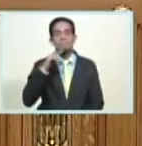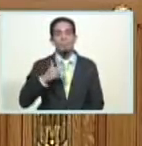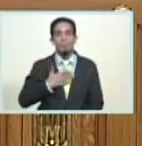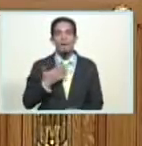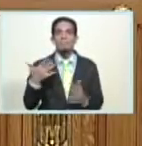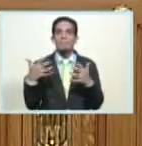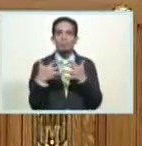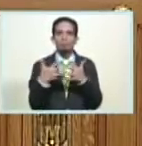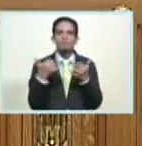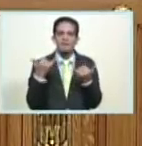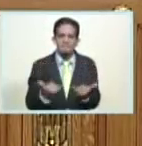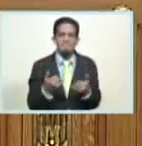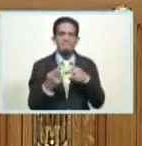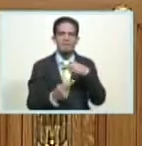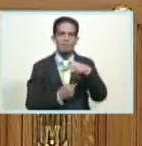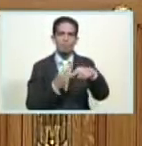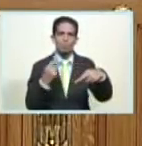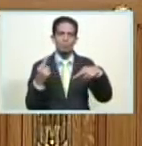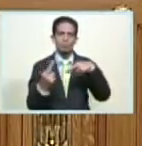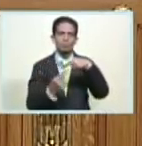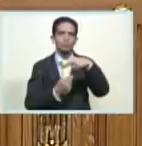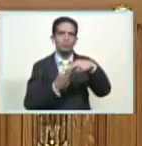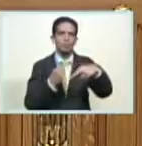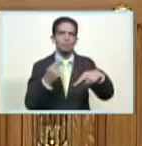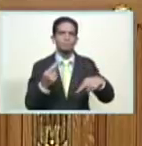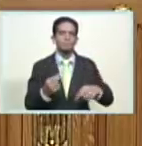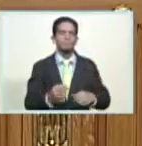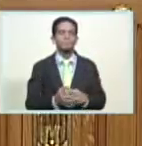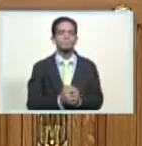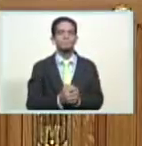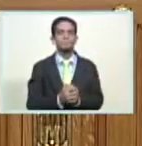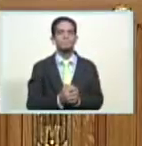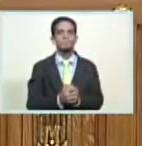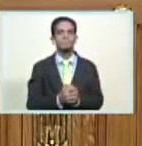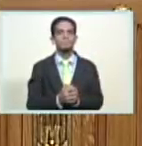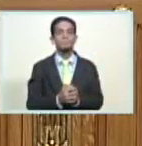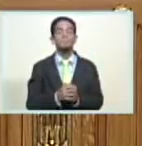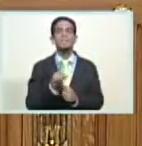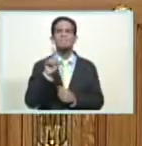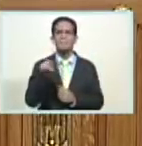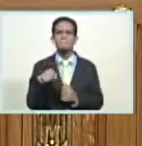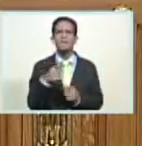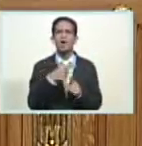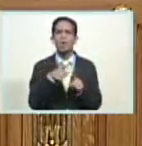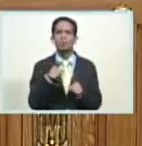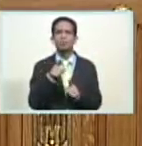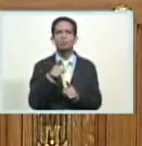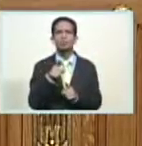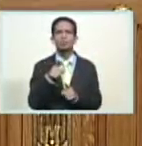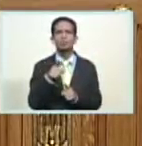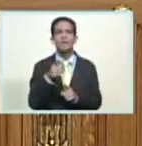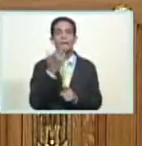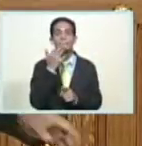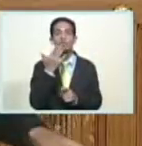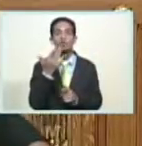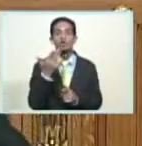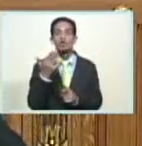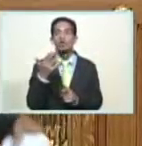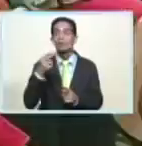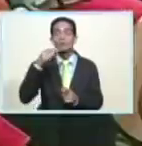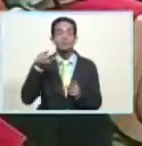aquí, en el campo revolucionario. Y de ahí también Douglas Bravo, padre político de Tarek William